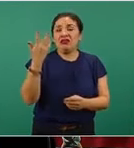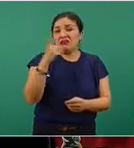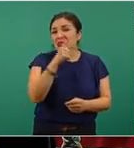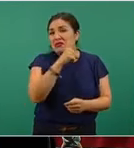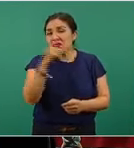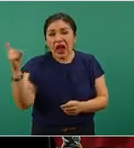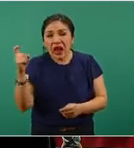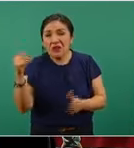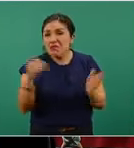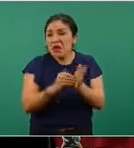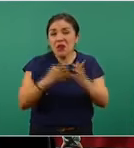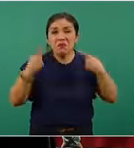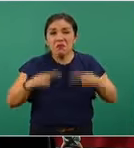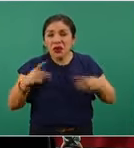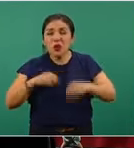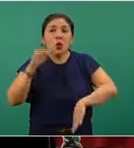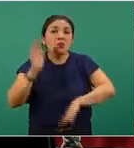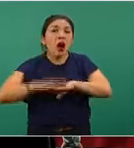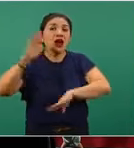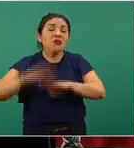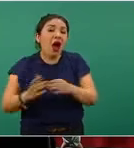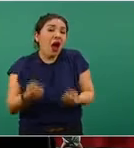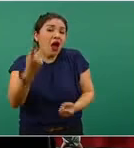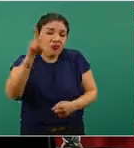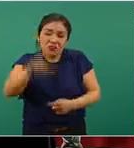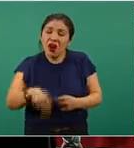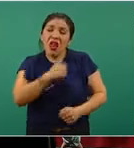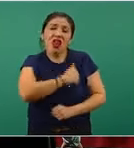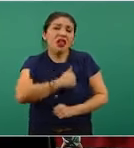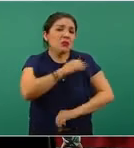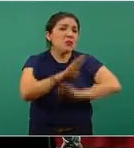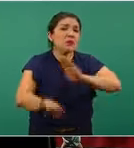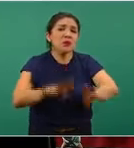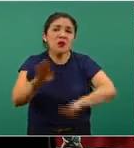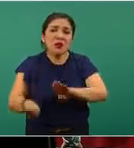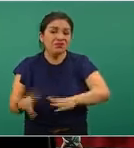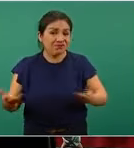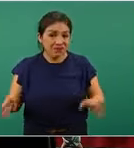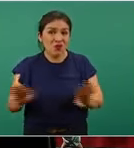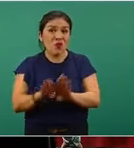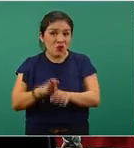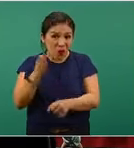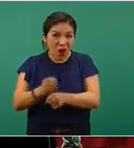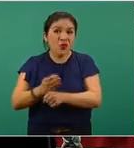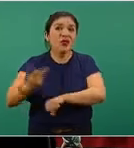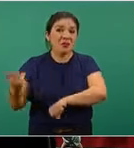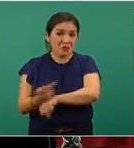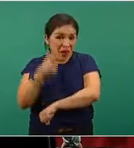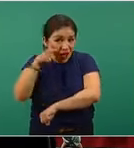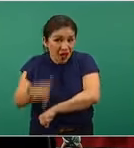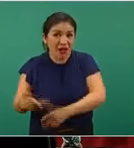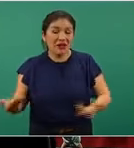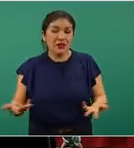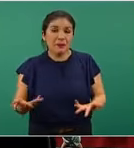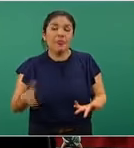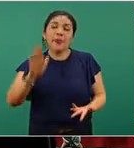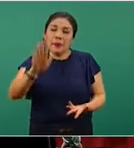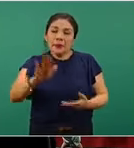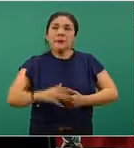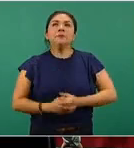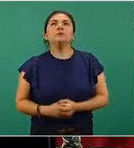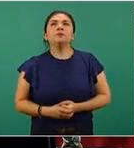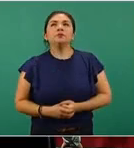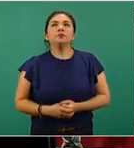de miles de personas que desafortunadamente pierdan la vida. Y es el caso de lo que nos ocupa. Ahora, si lo vemos en